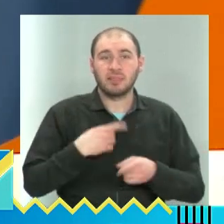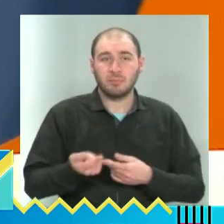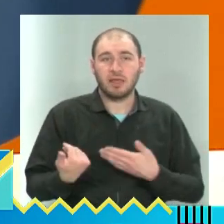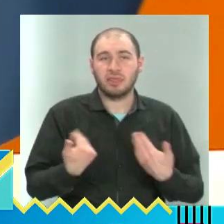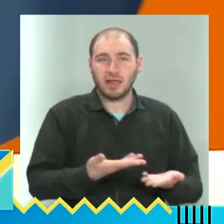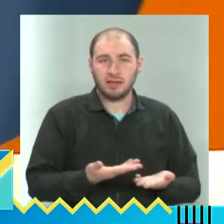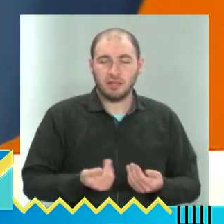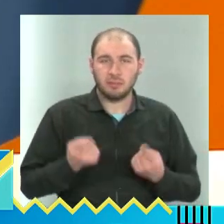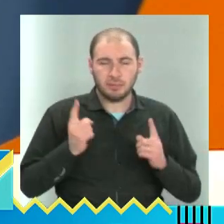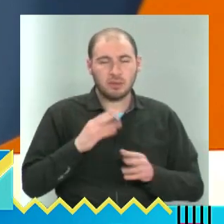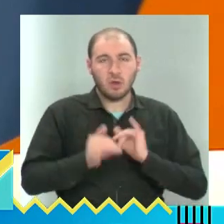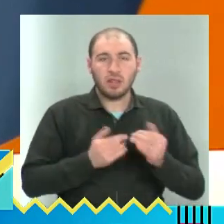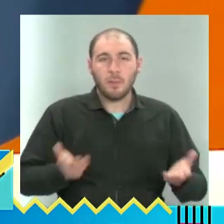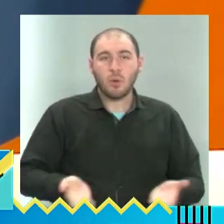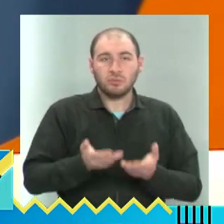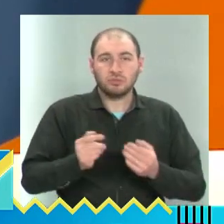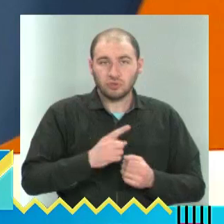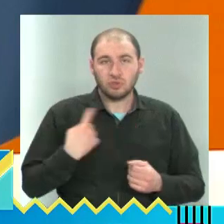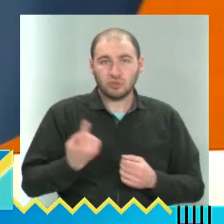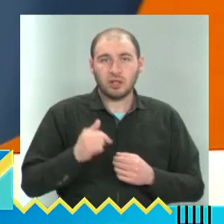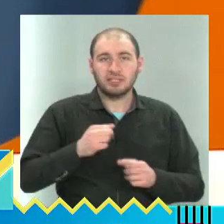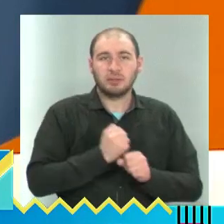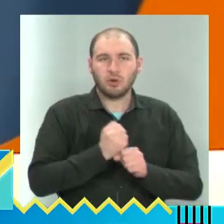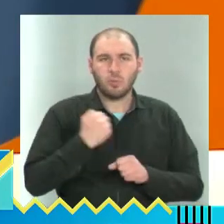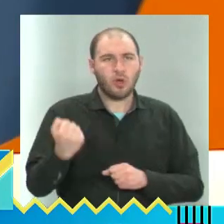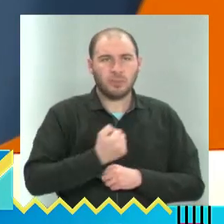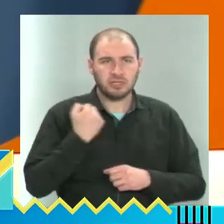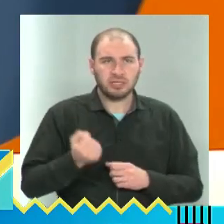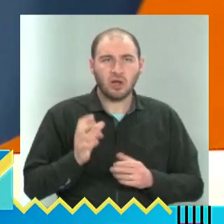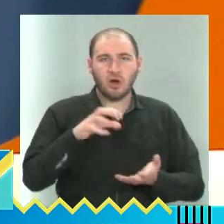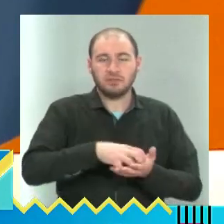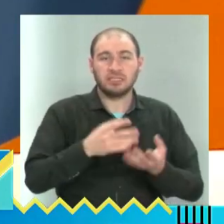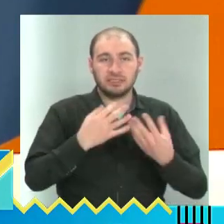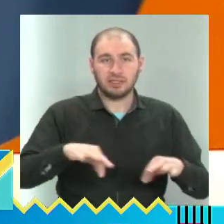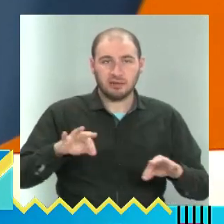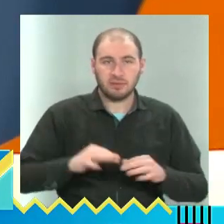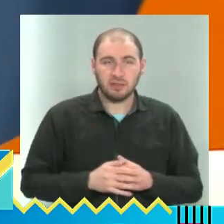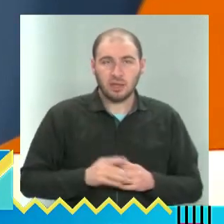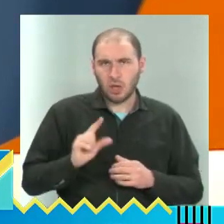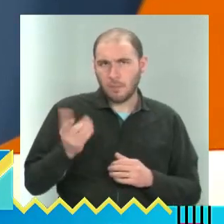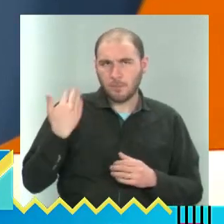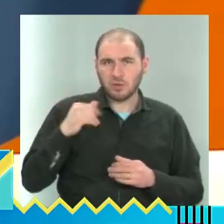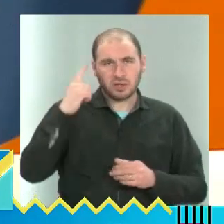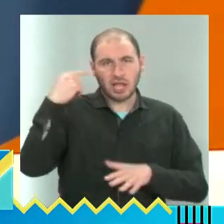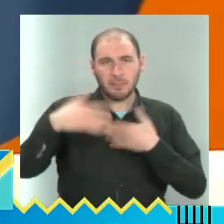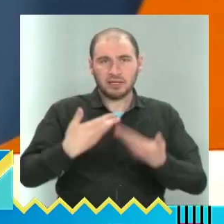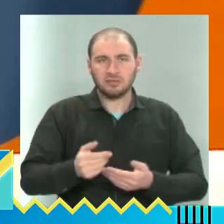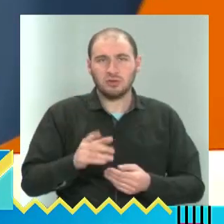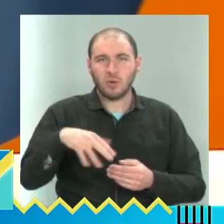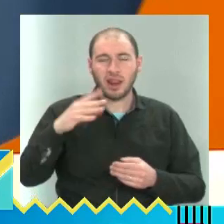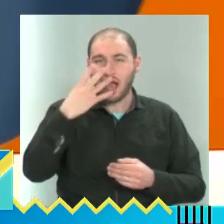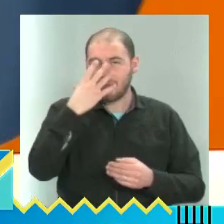restitución. Pero insisto, la promoción, nosotros estamos haciendo trabajo muy importante también con la oficina de rescate. Hace poco hicimos una capacitación en